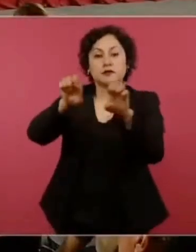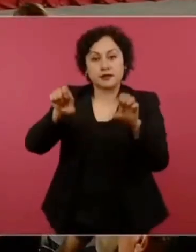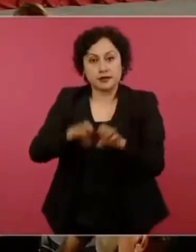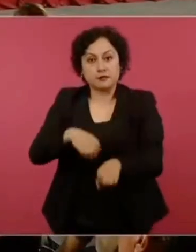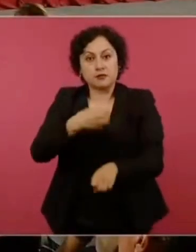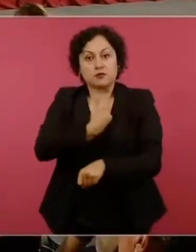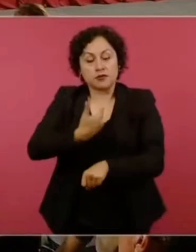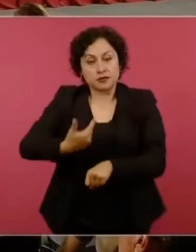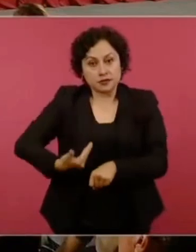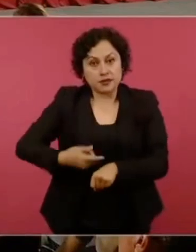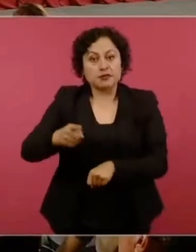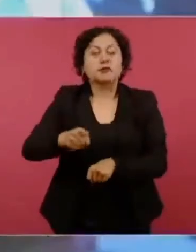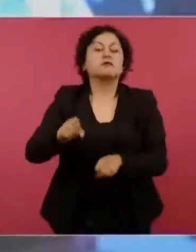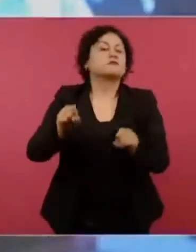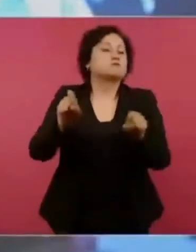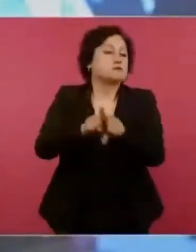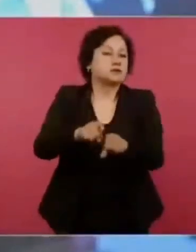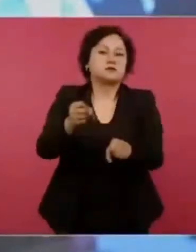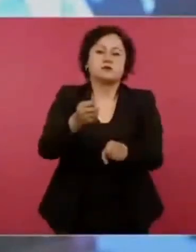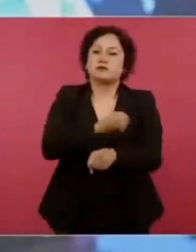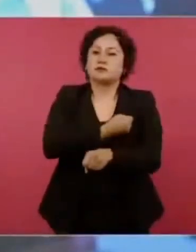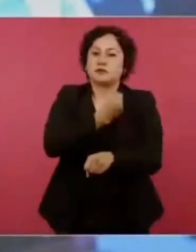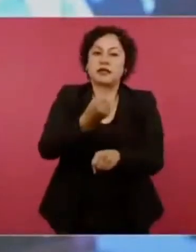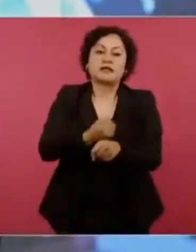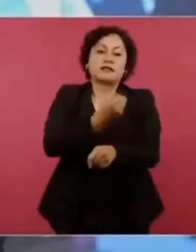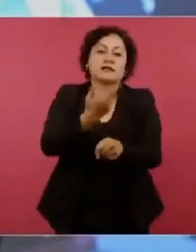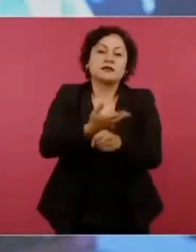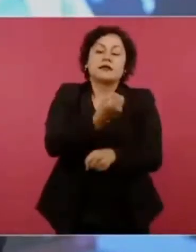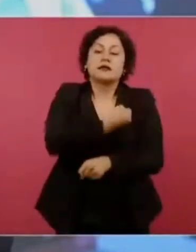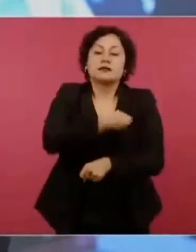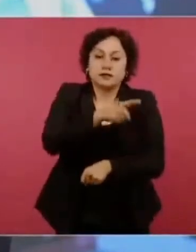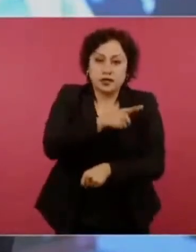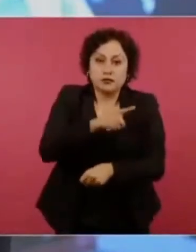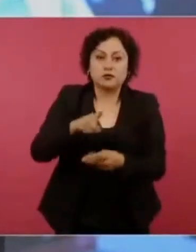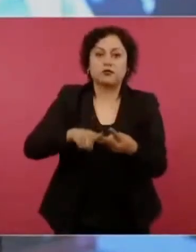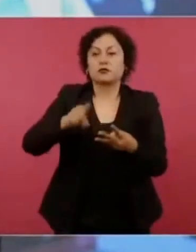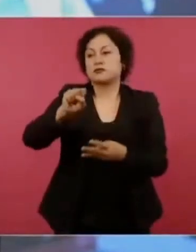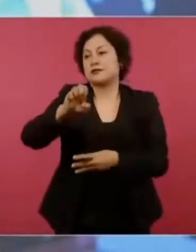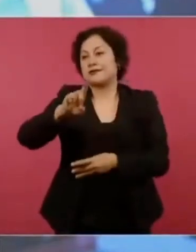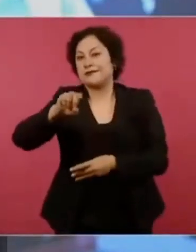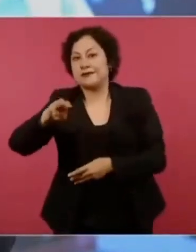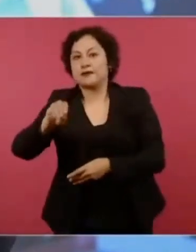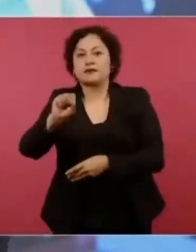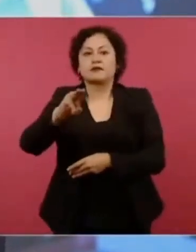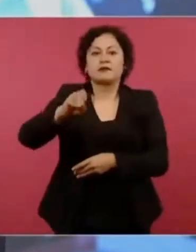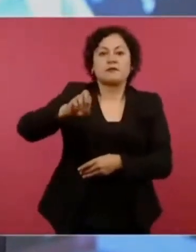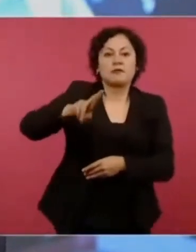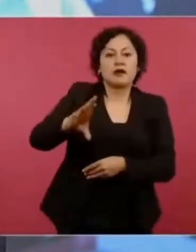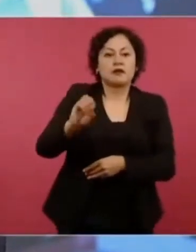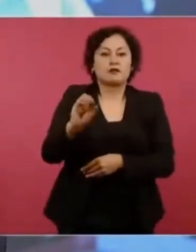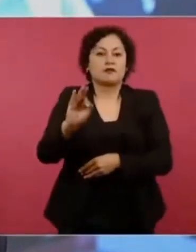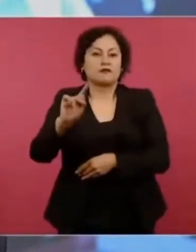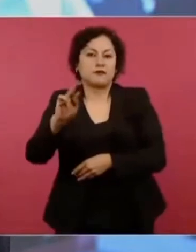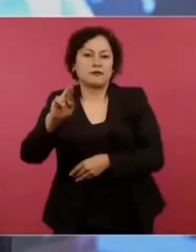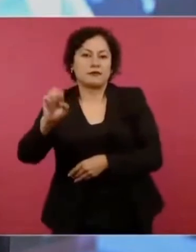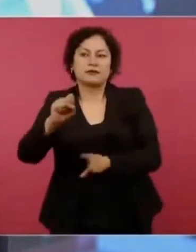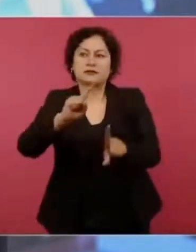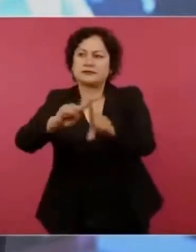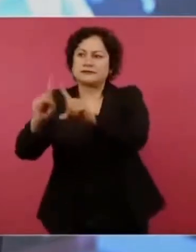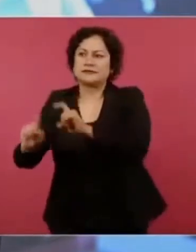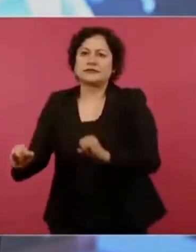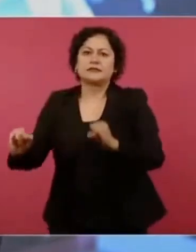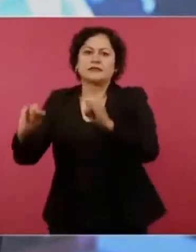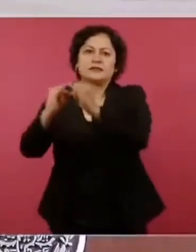de la Secretaría de Salud, del ISSSTE, del IMSS, de la SEDENA, de la CEMAR, de COFEPRIS y de otras instituciones,